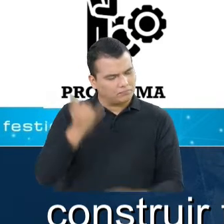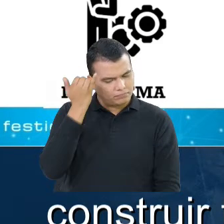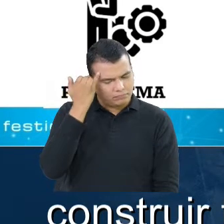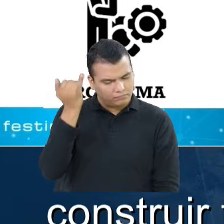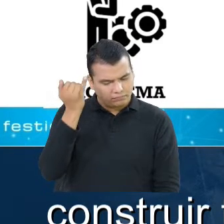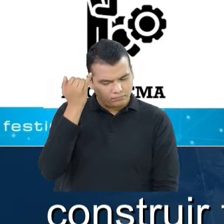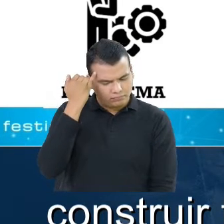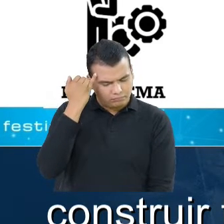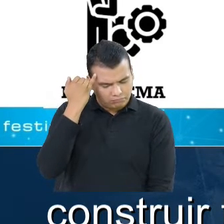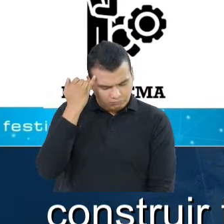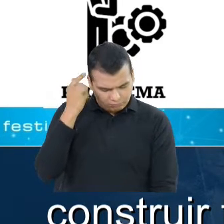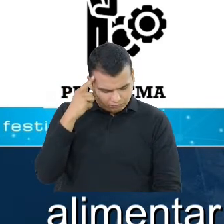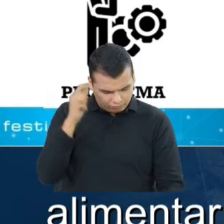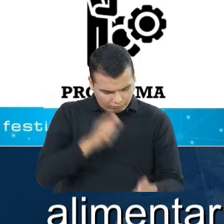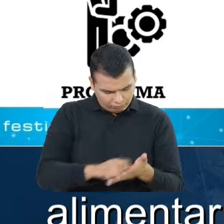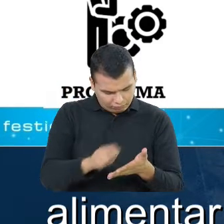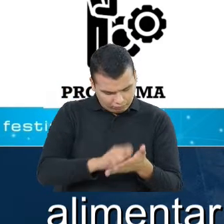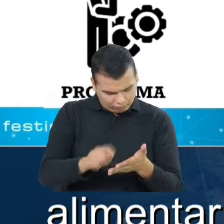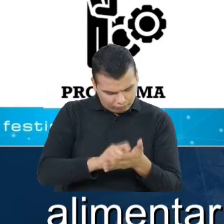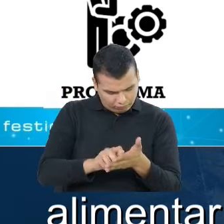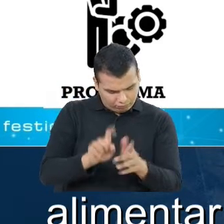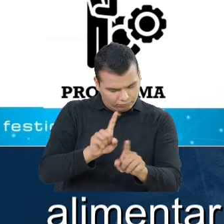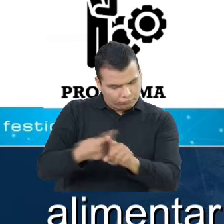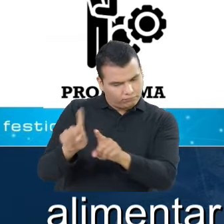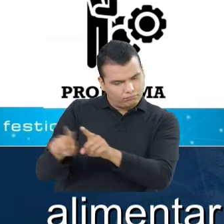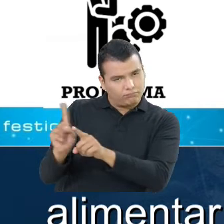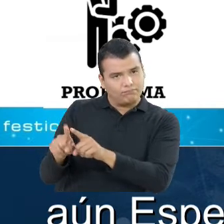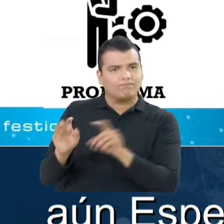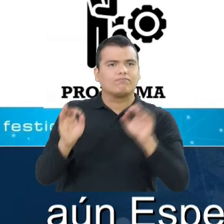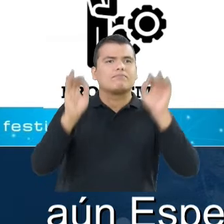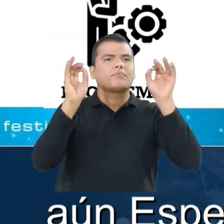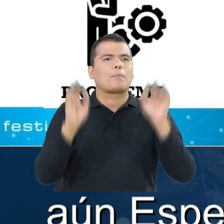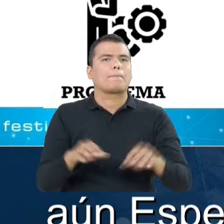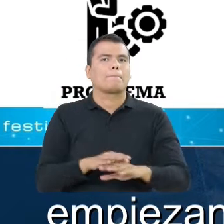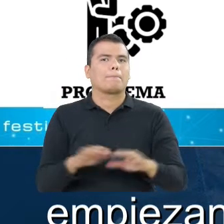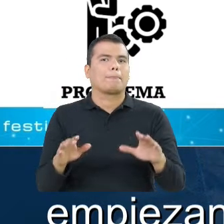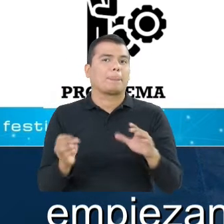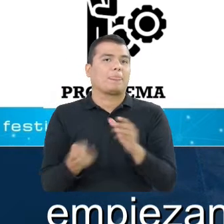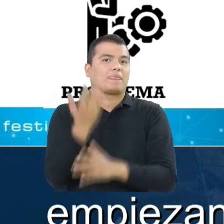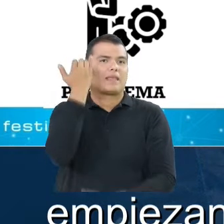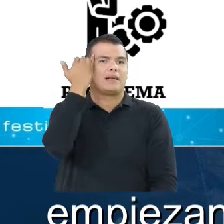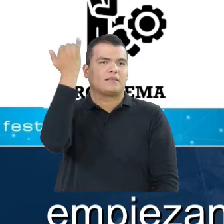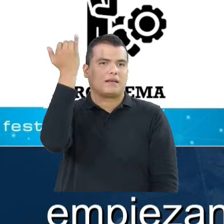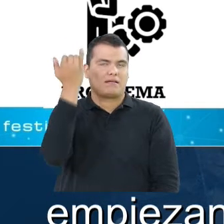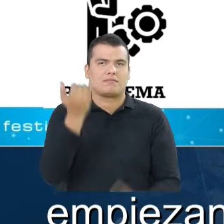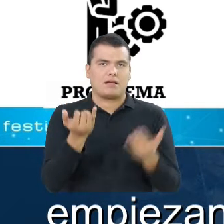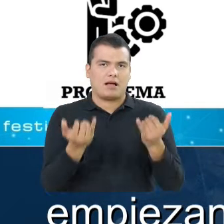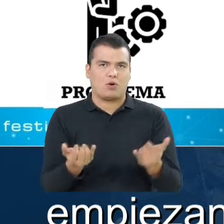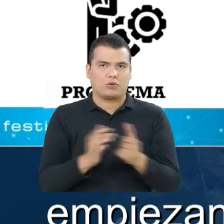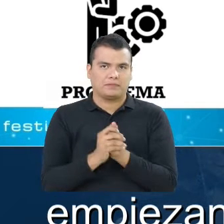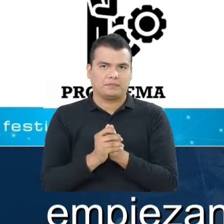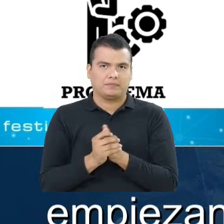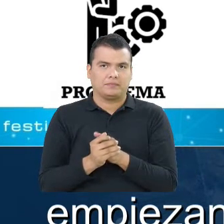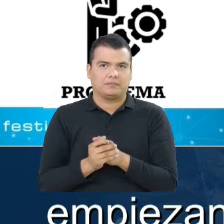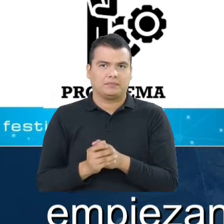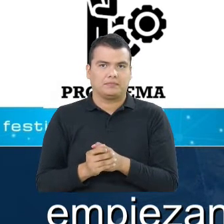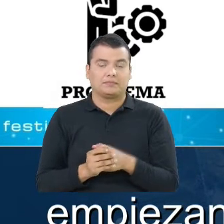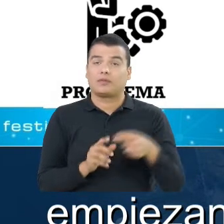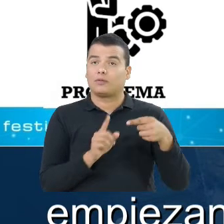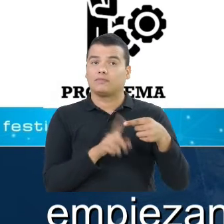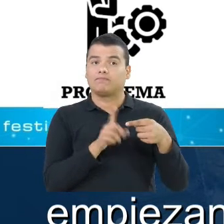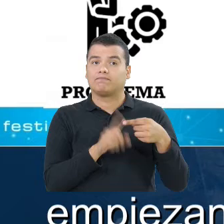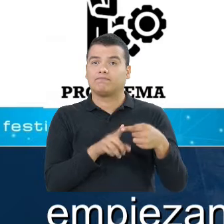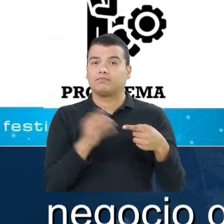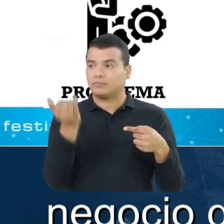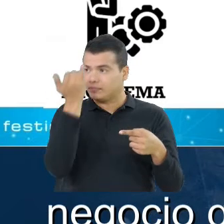y empiecen a anotar todas aquellas ideas de negocio que puedan surgir con estas tres bases, ¿ok? Entonces, primer paso,